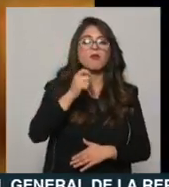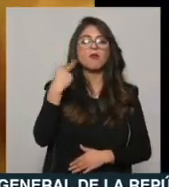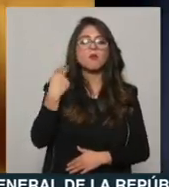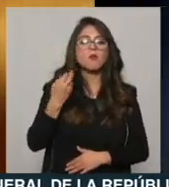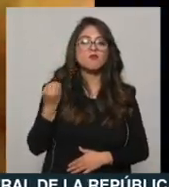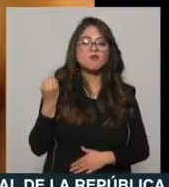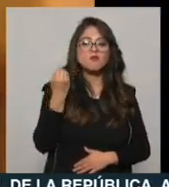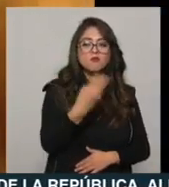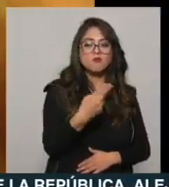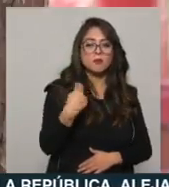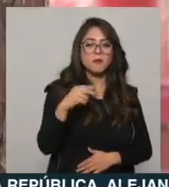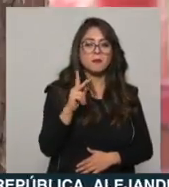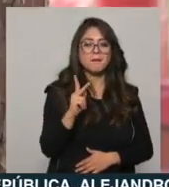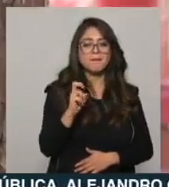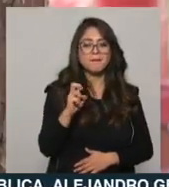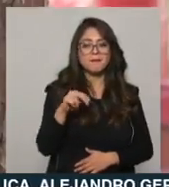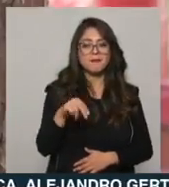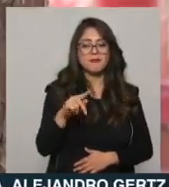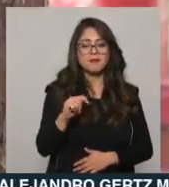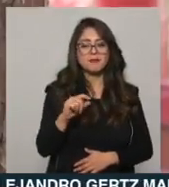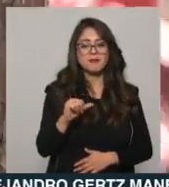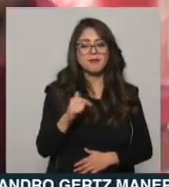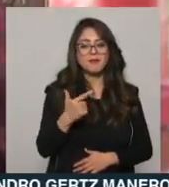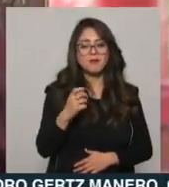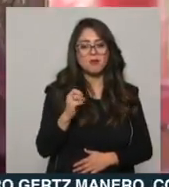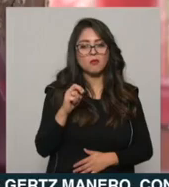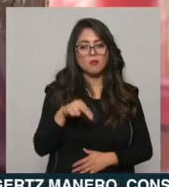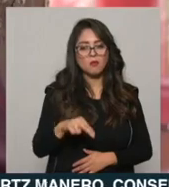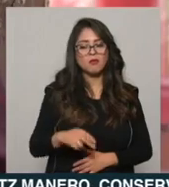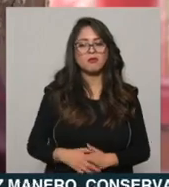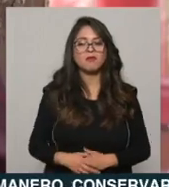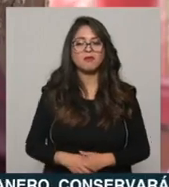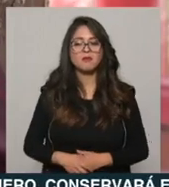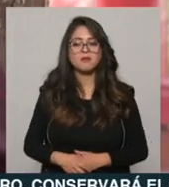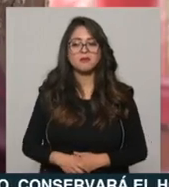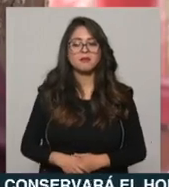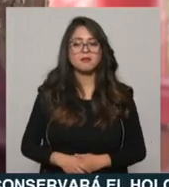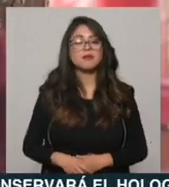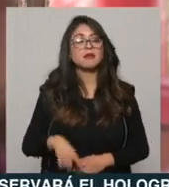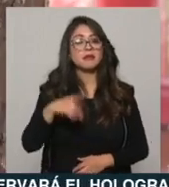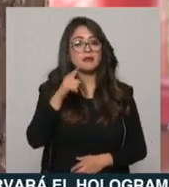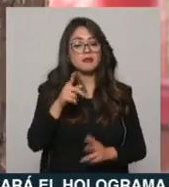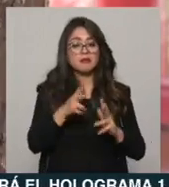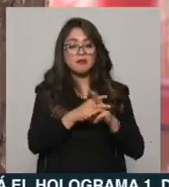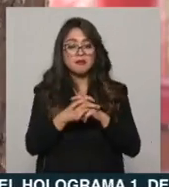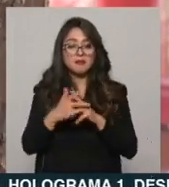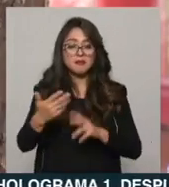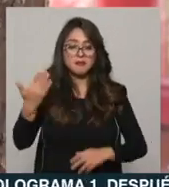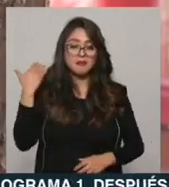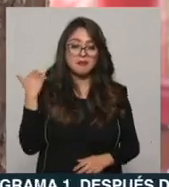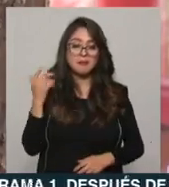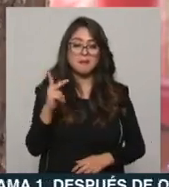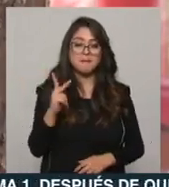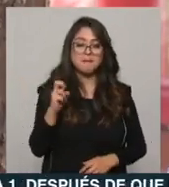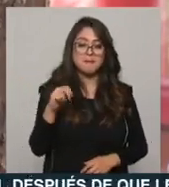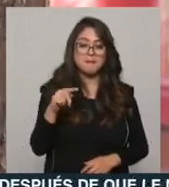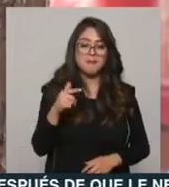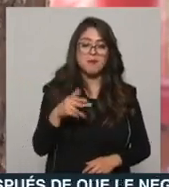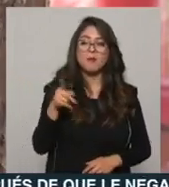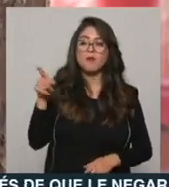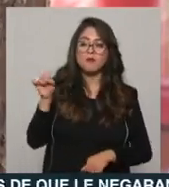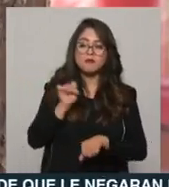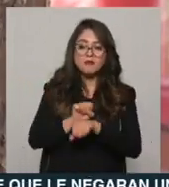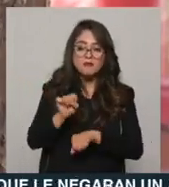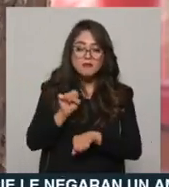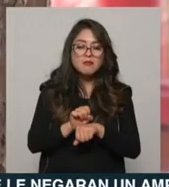con Pentagón. Esa lucha, pues ya ves que sacaron de ese Pentagón que venía del Salvador y entonces hicimos